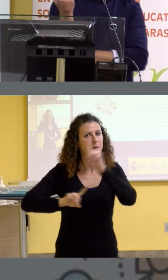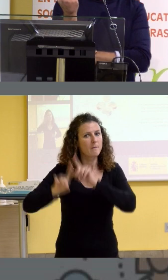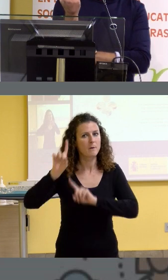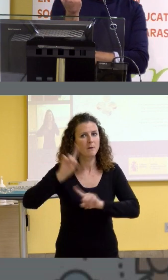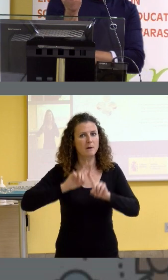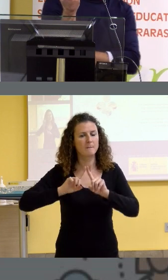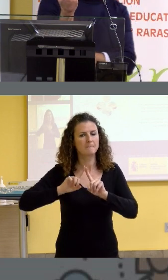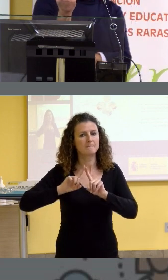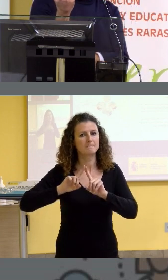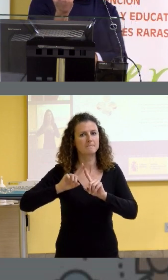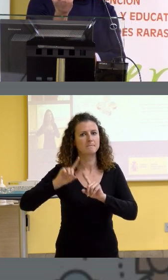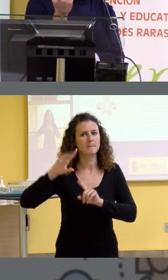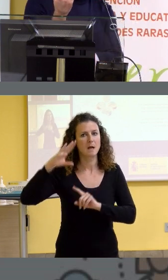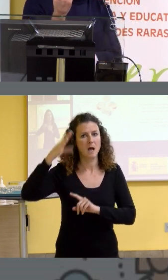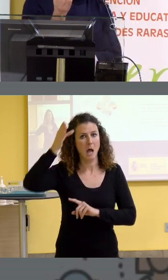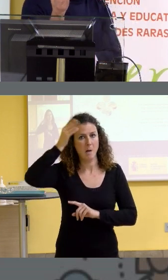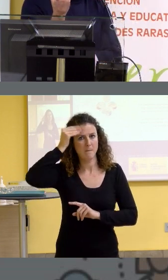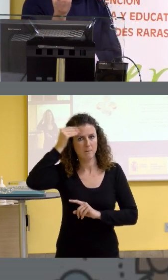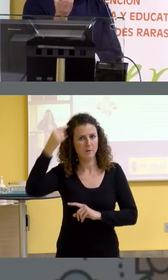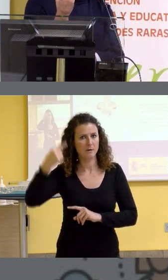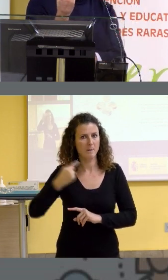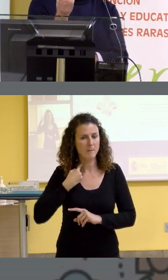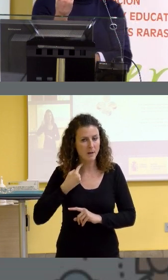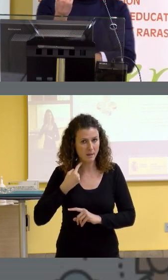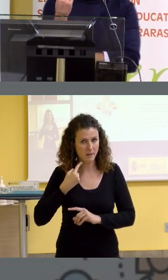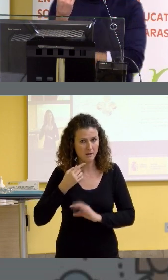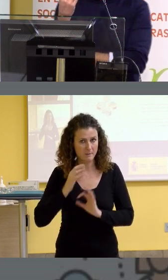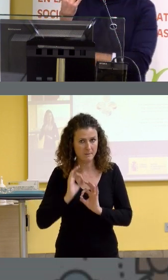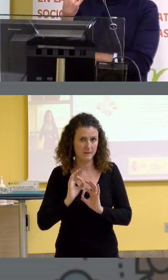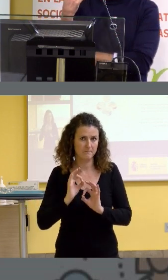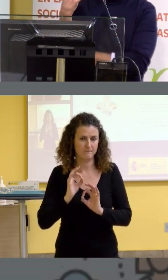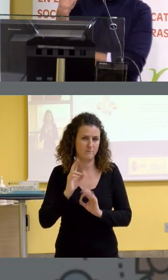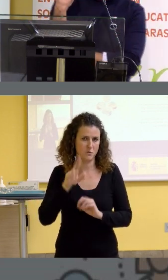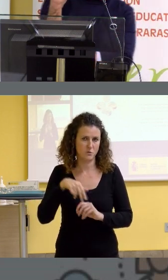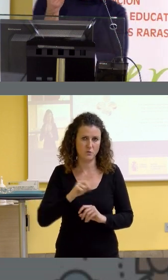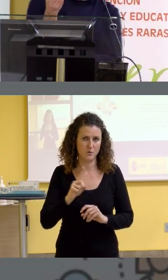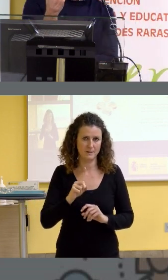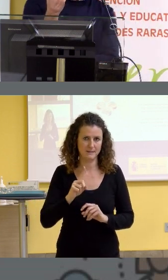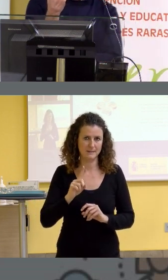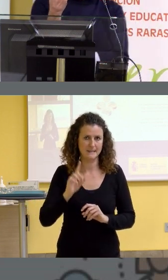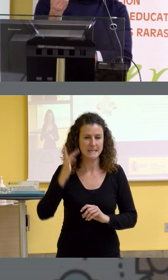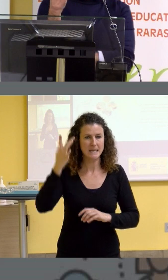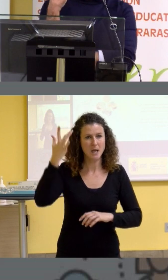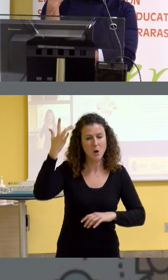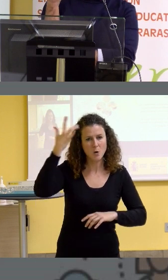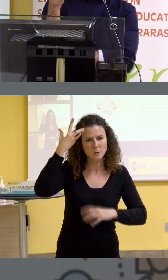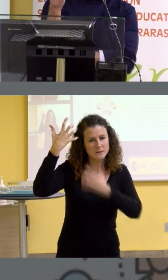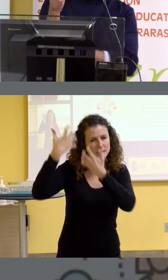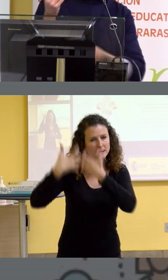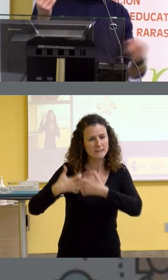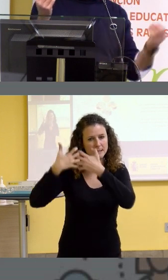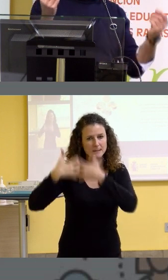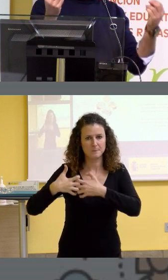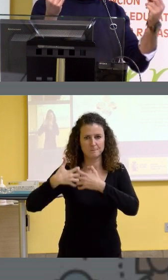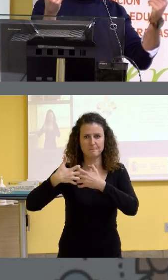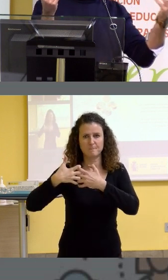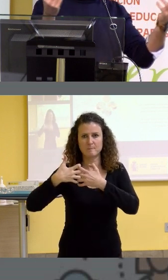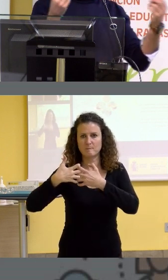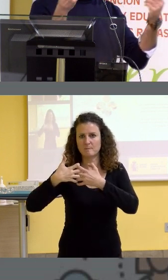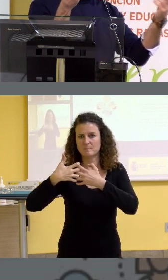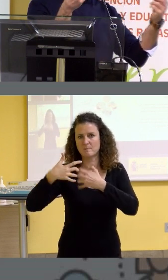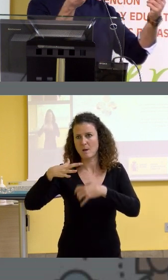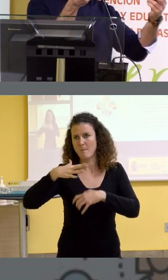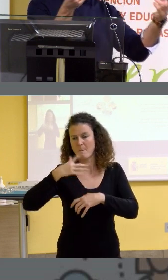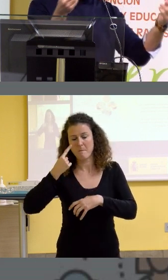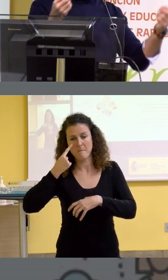la memoria. El problema no es ese. El problema es que la cognición, ese producto aparentemente